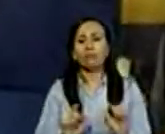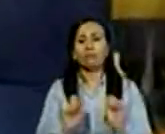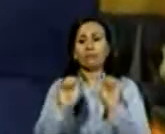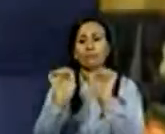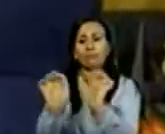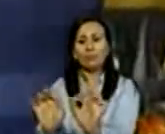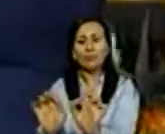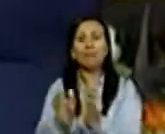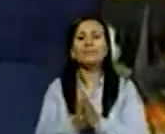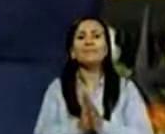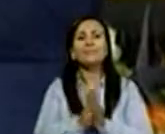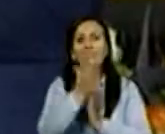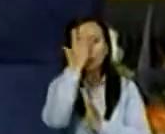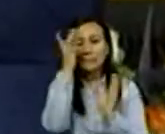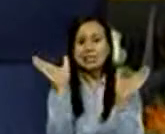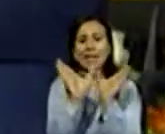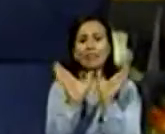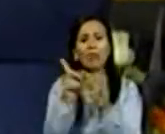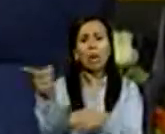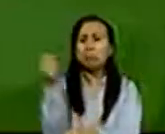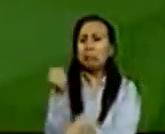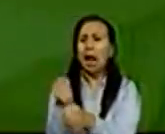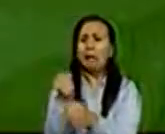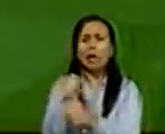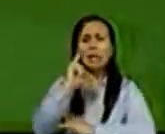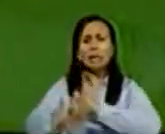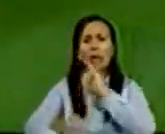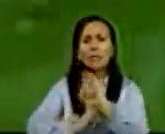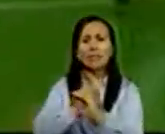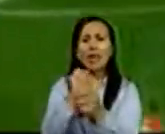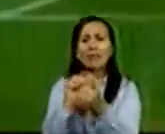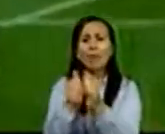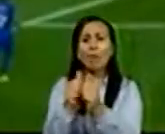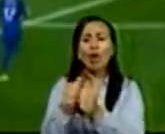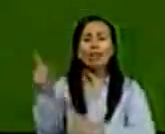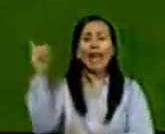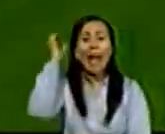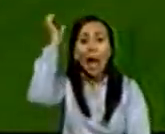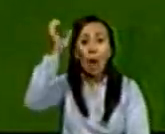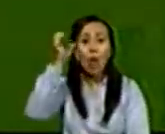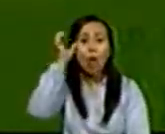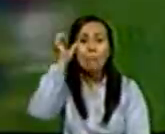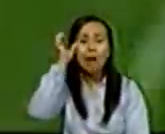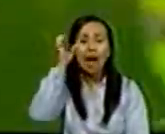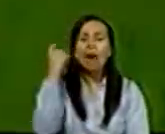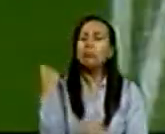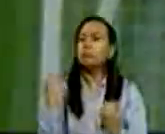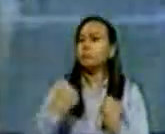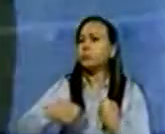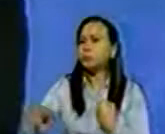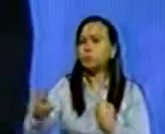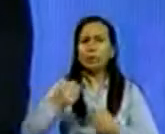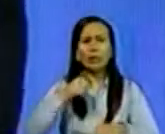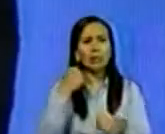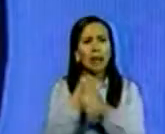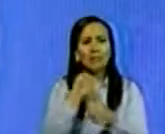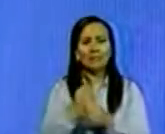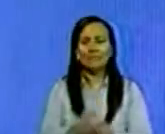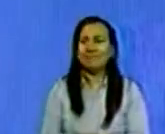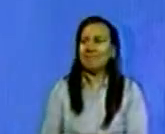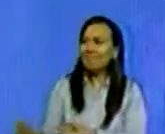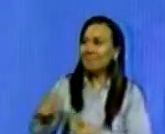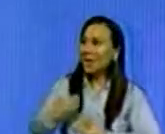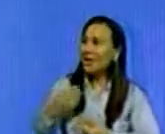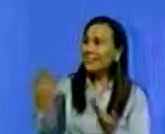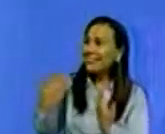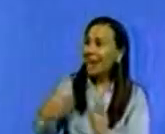oficial por su sobresaliente trayectoria internacional en el Manchester United y en otros equipos europeos. Acá había una linda etapa